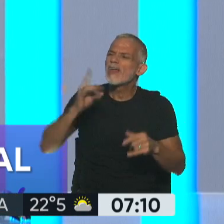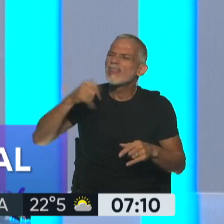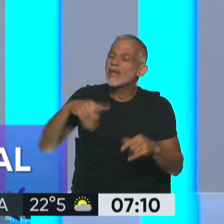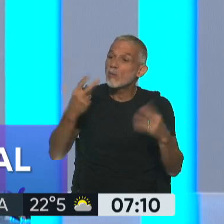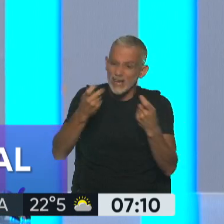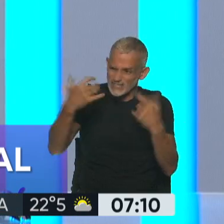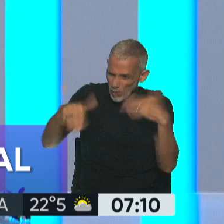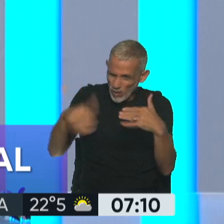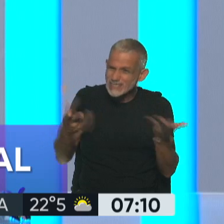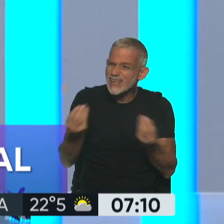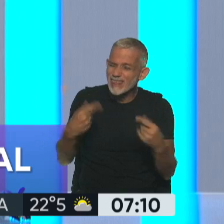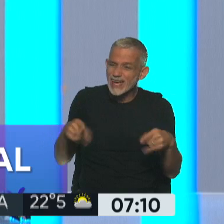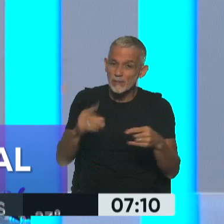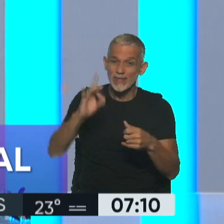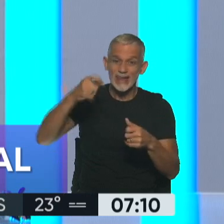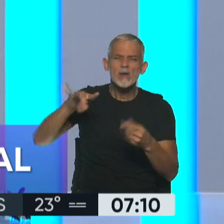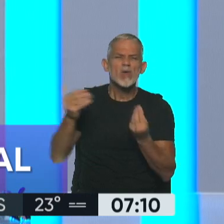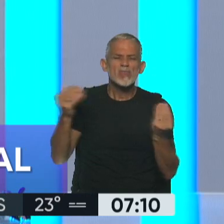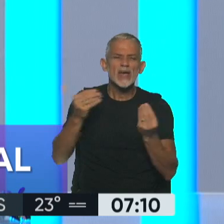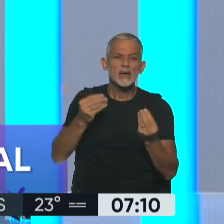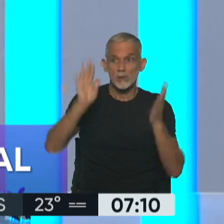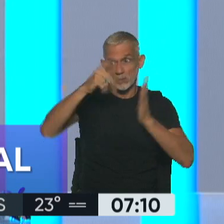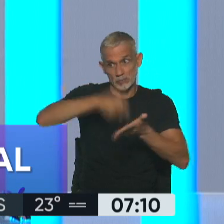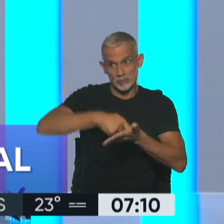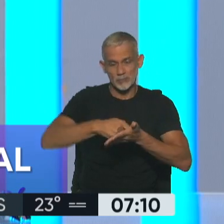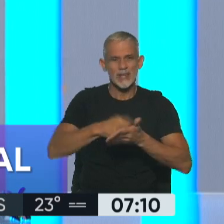necesidad y urgencia que llevaron al presidente Milei a firmar el decreto